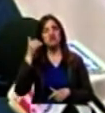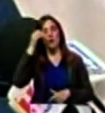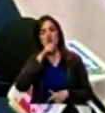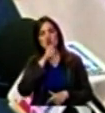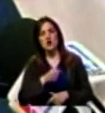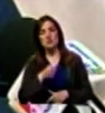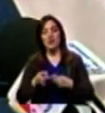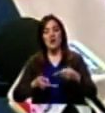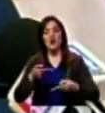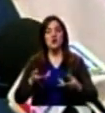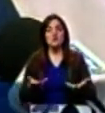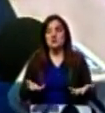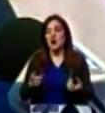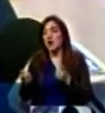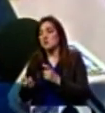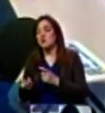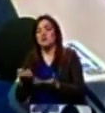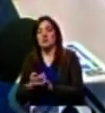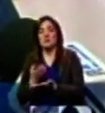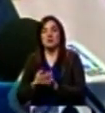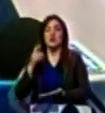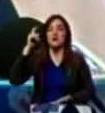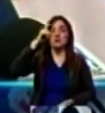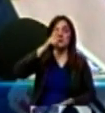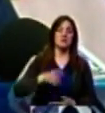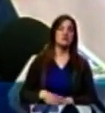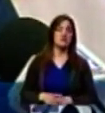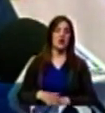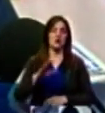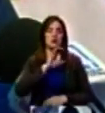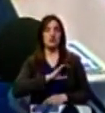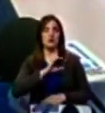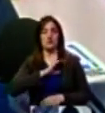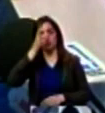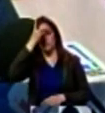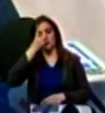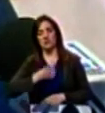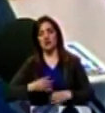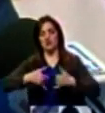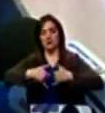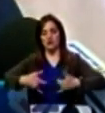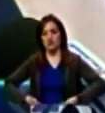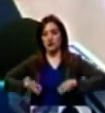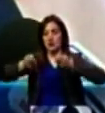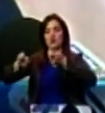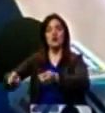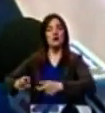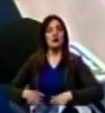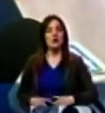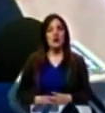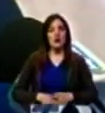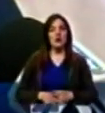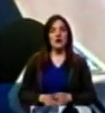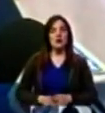que tienen esa situación económica y de edad, el municipio decidió darles unos locales a ellos. Y además de eso hay